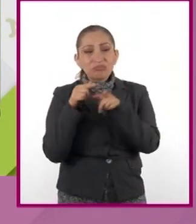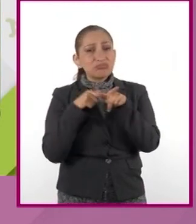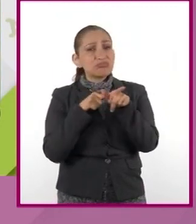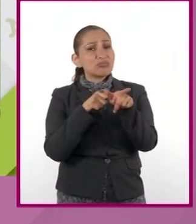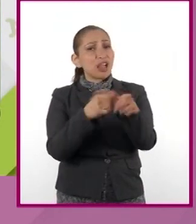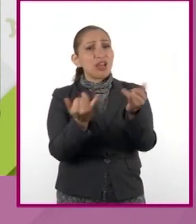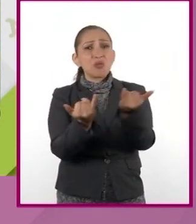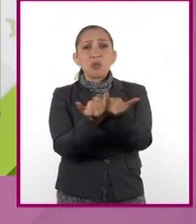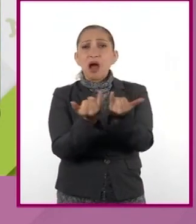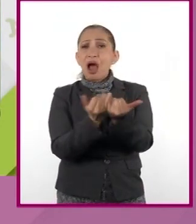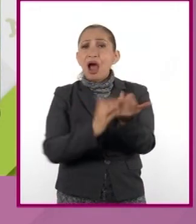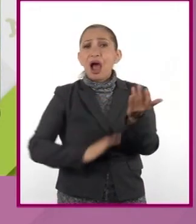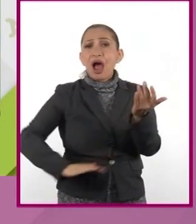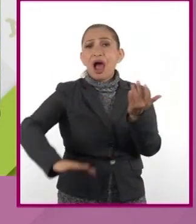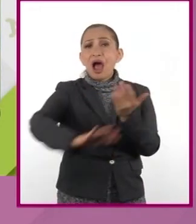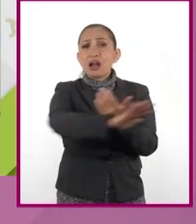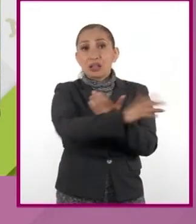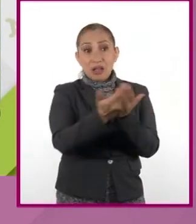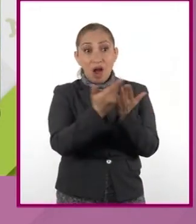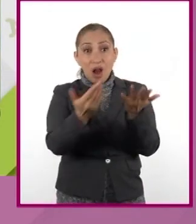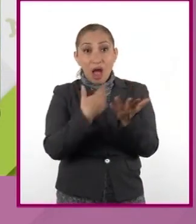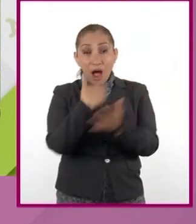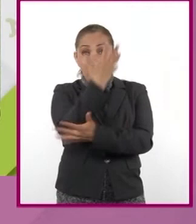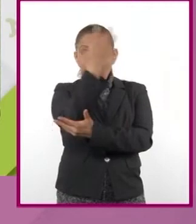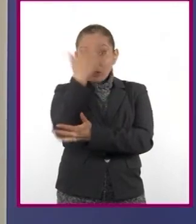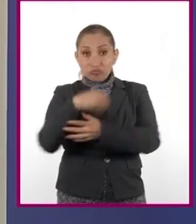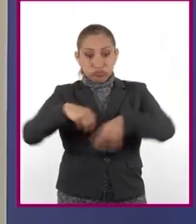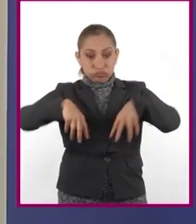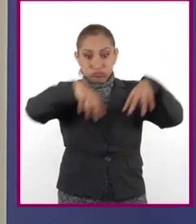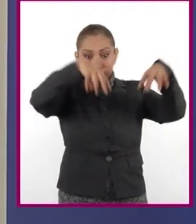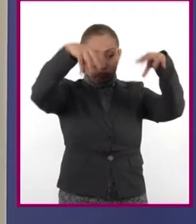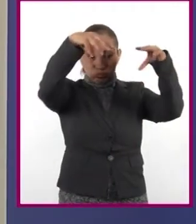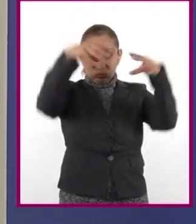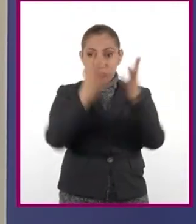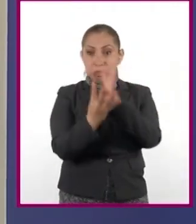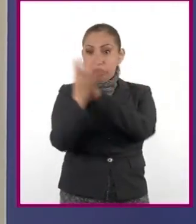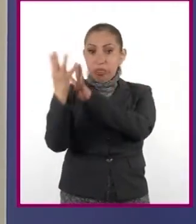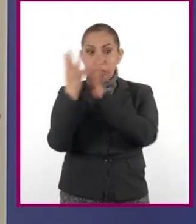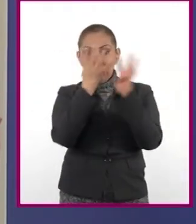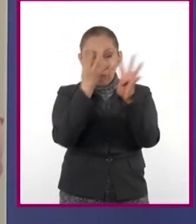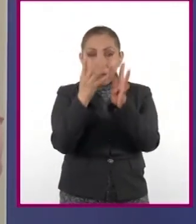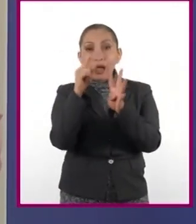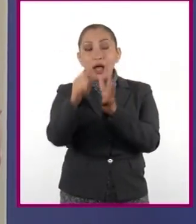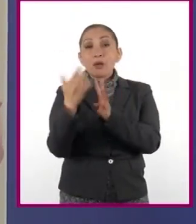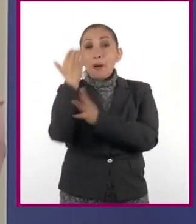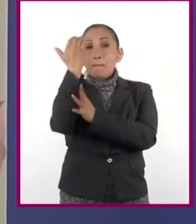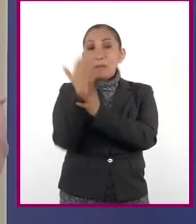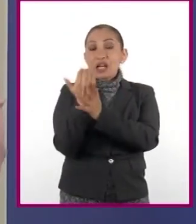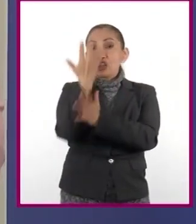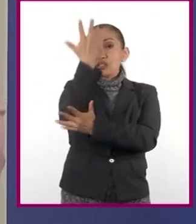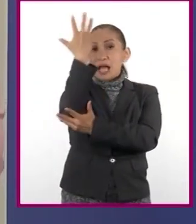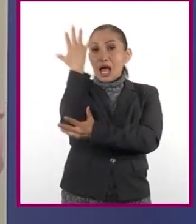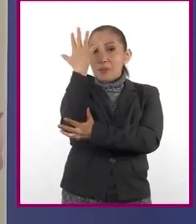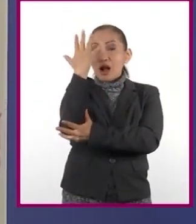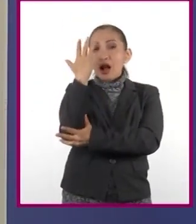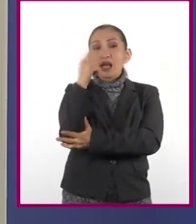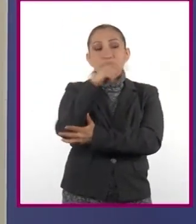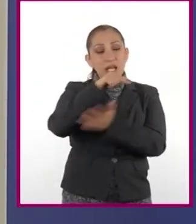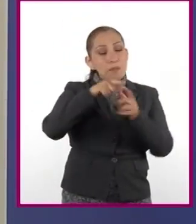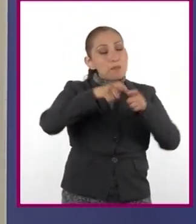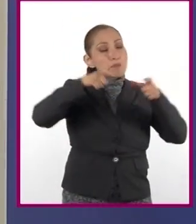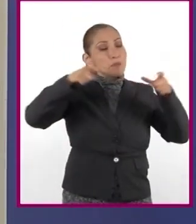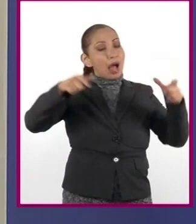permanezca igual en lugar de convertirse en un bosque. Reduce el número de árboles y aumenta los